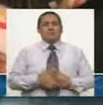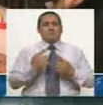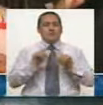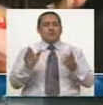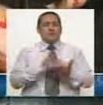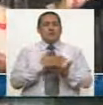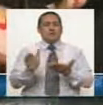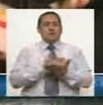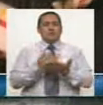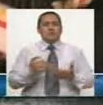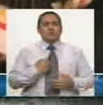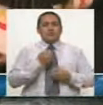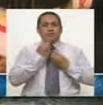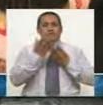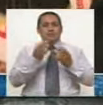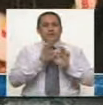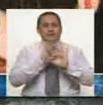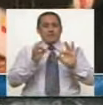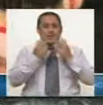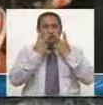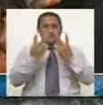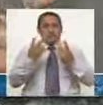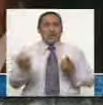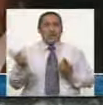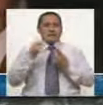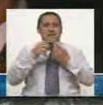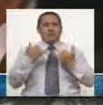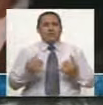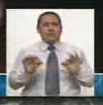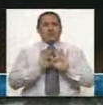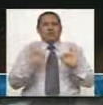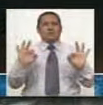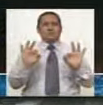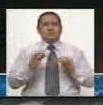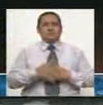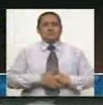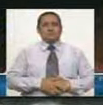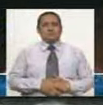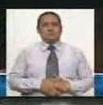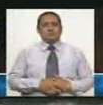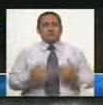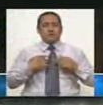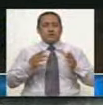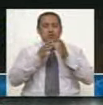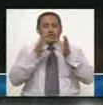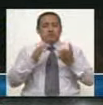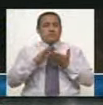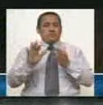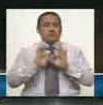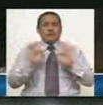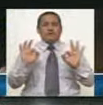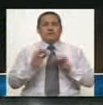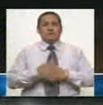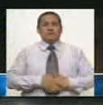no. Y como yo jamás he pasado por ahí, ni aún ahora. No, no. Yo no veo